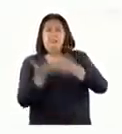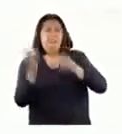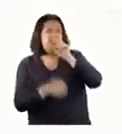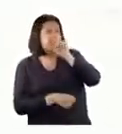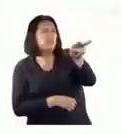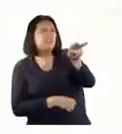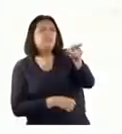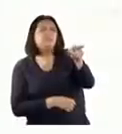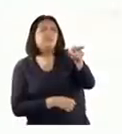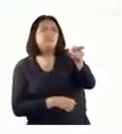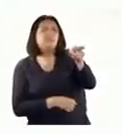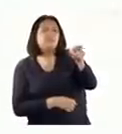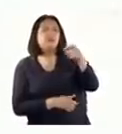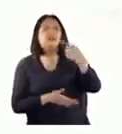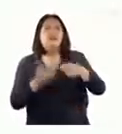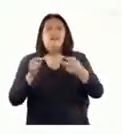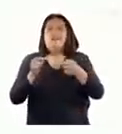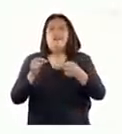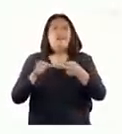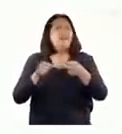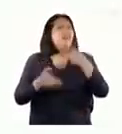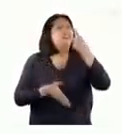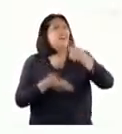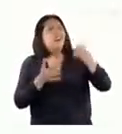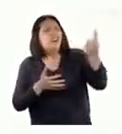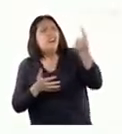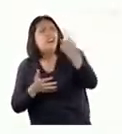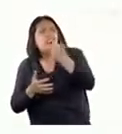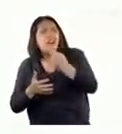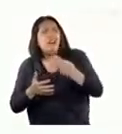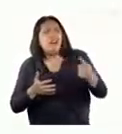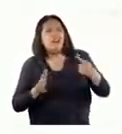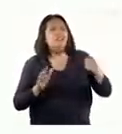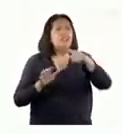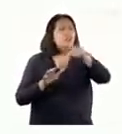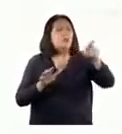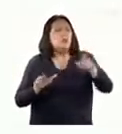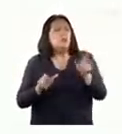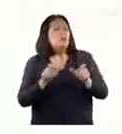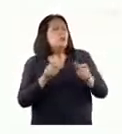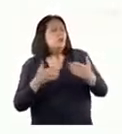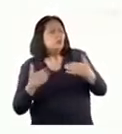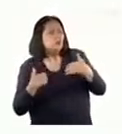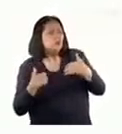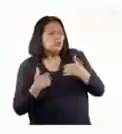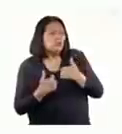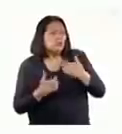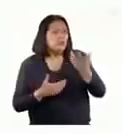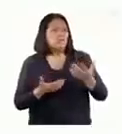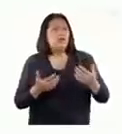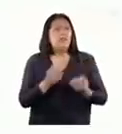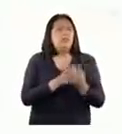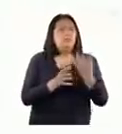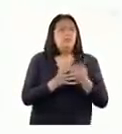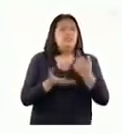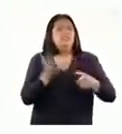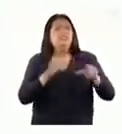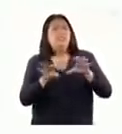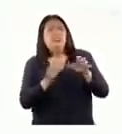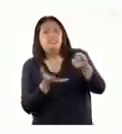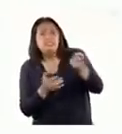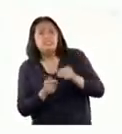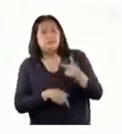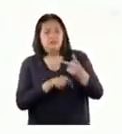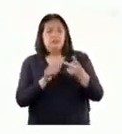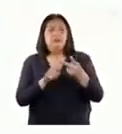ven? ¿Qué papel cumple cada uno de los seres vivos en la imagen? ¿Qué pasaría